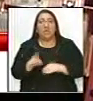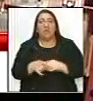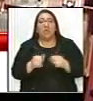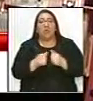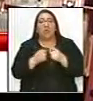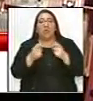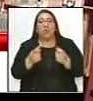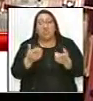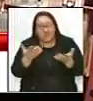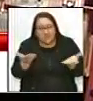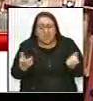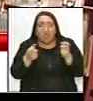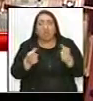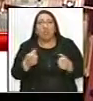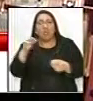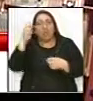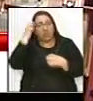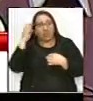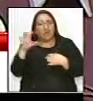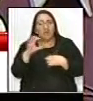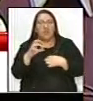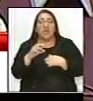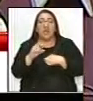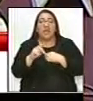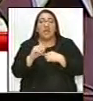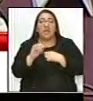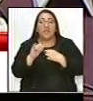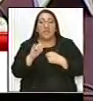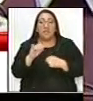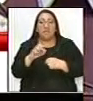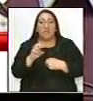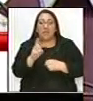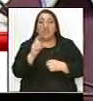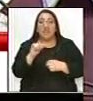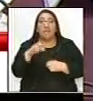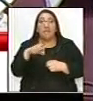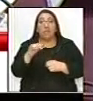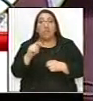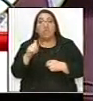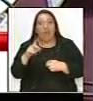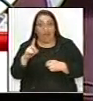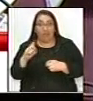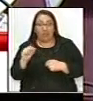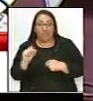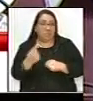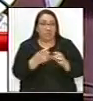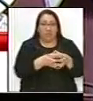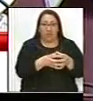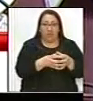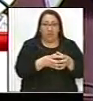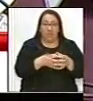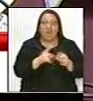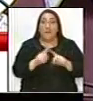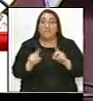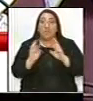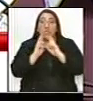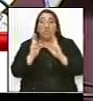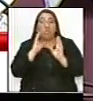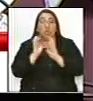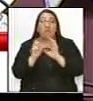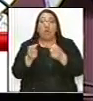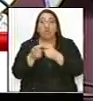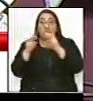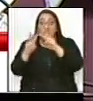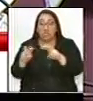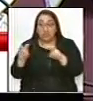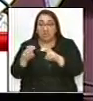Control político. Es control político, eso lo hace la Cámara de Diputados. También había una primera propuesta, por ejemplo, que las resultados de las comisiones investigadoras